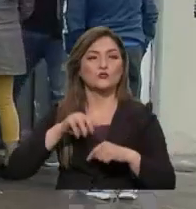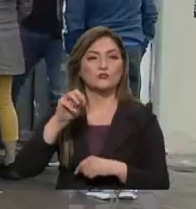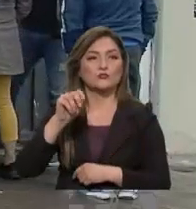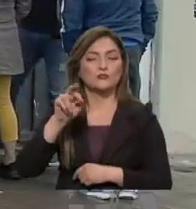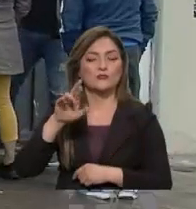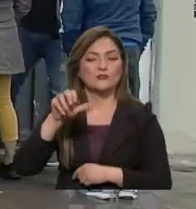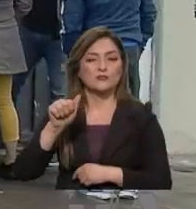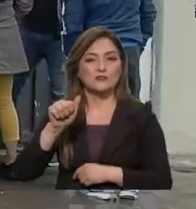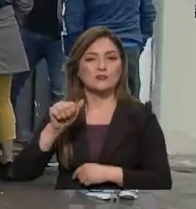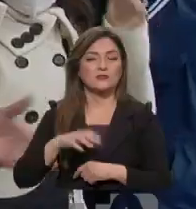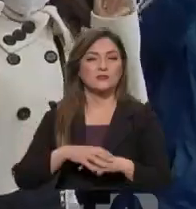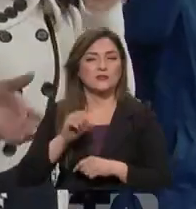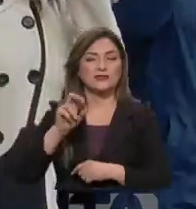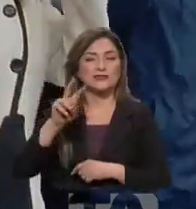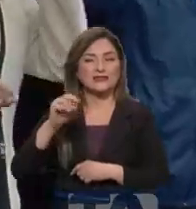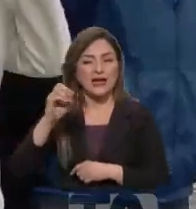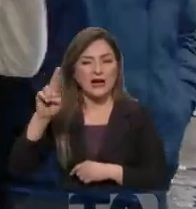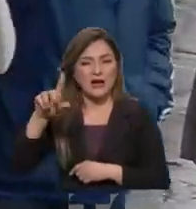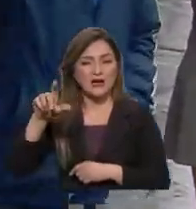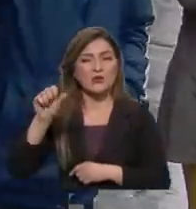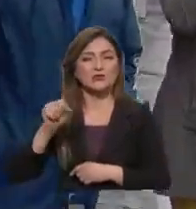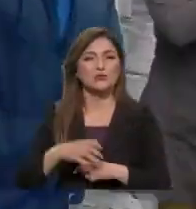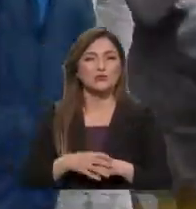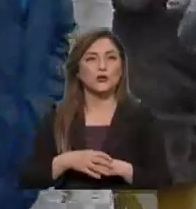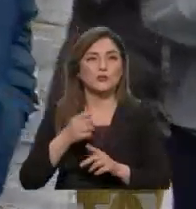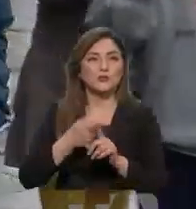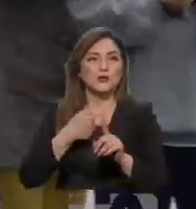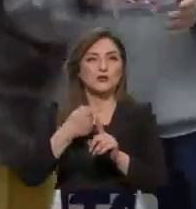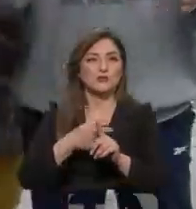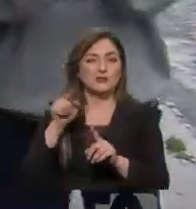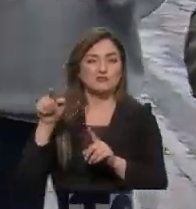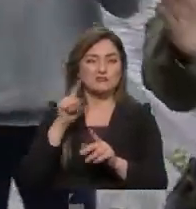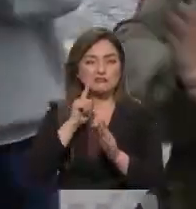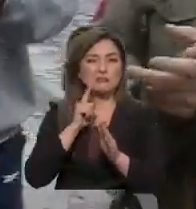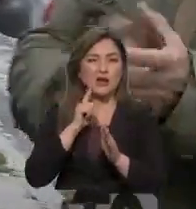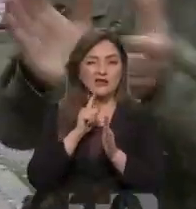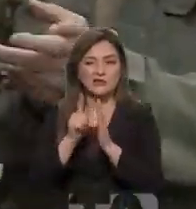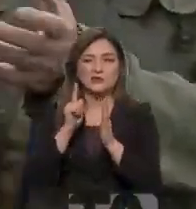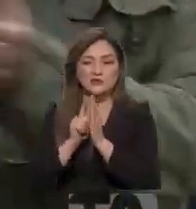los últimos meses, ahí se han reportado varios casos de inseguridad.